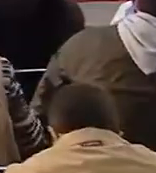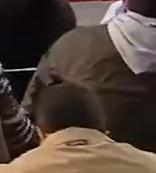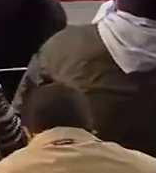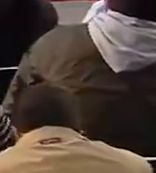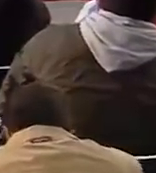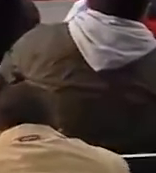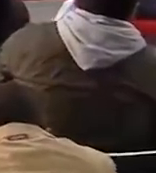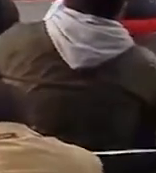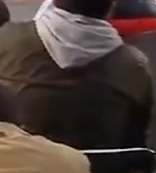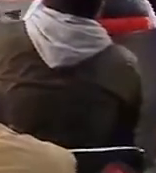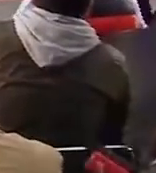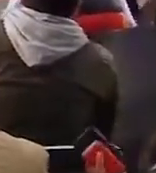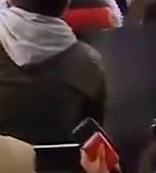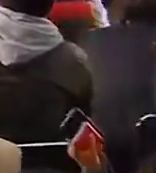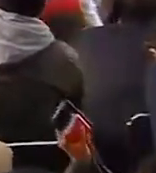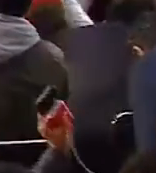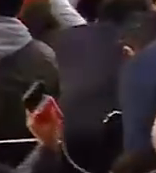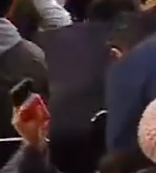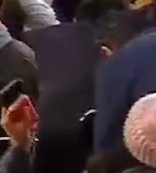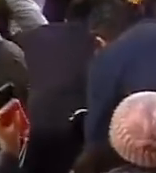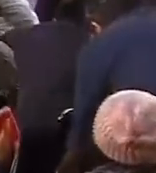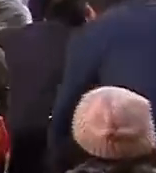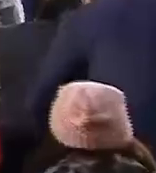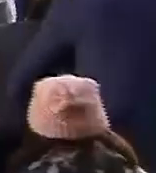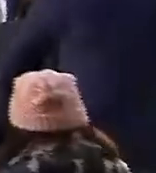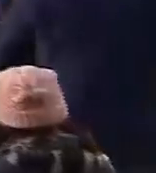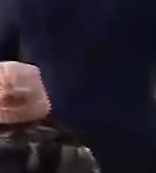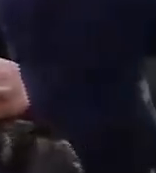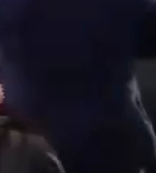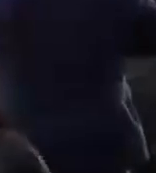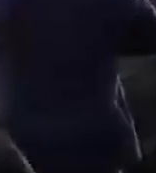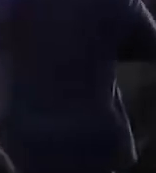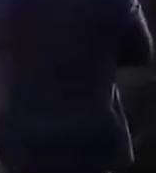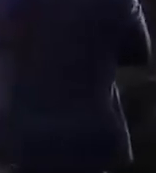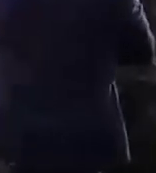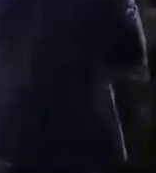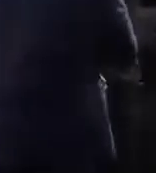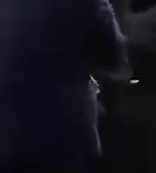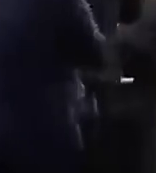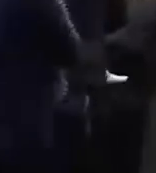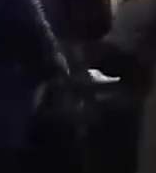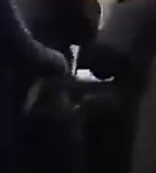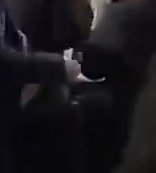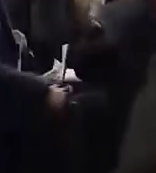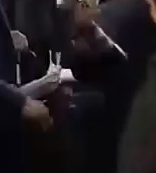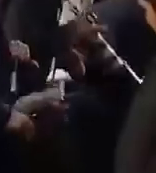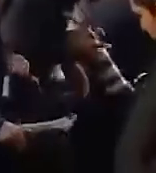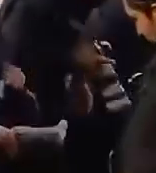mañana.